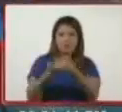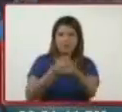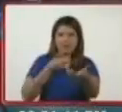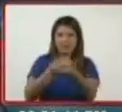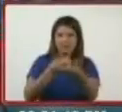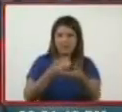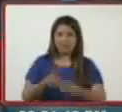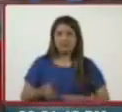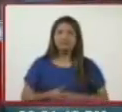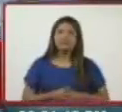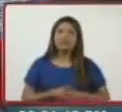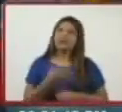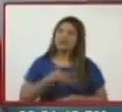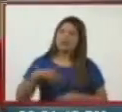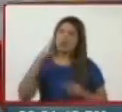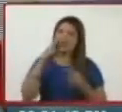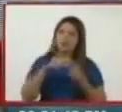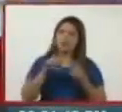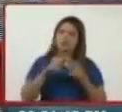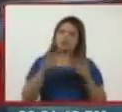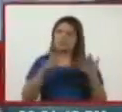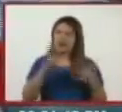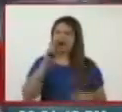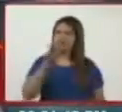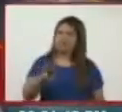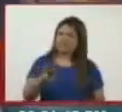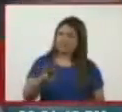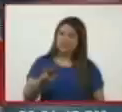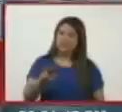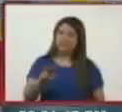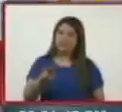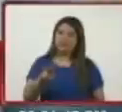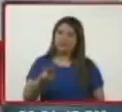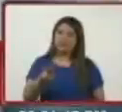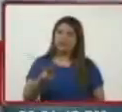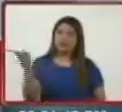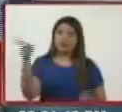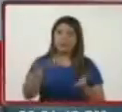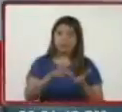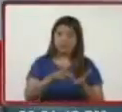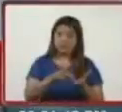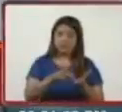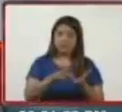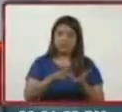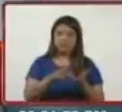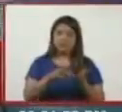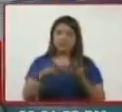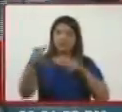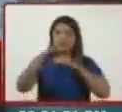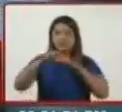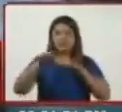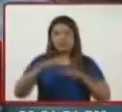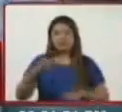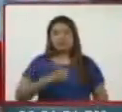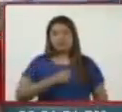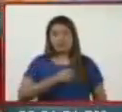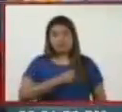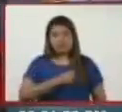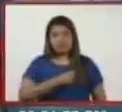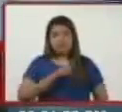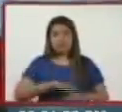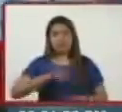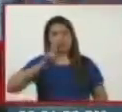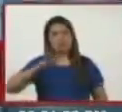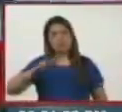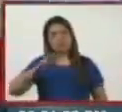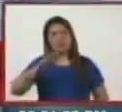General, quisiéramos conocer si ustedes han recibido o han visto, pues, entonces la intervención por parte de las autoridades del municipio, en vista, pues, de que estamos en el